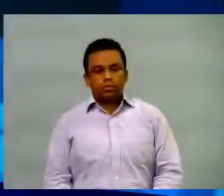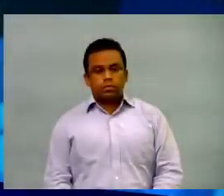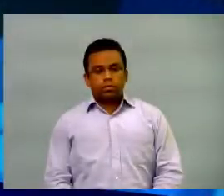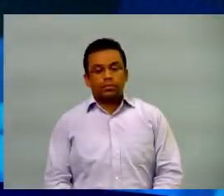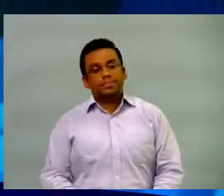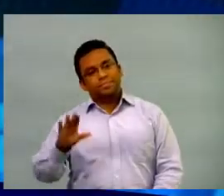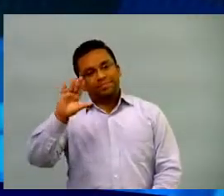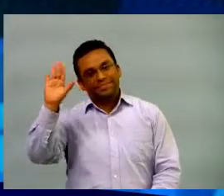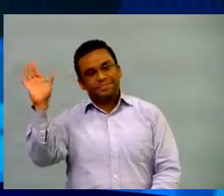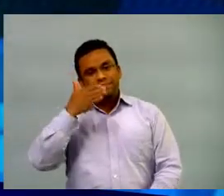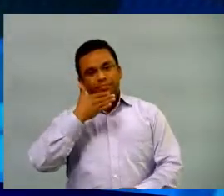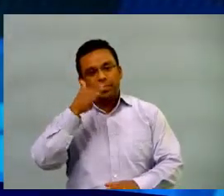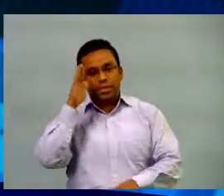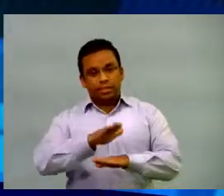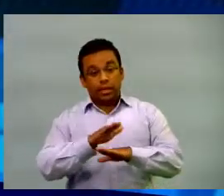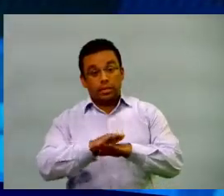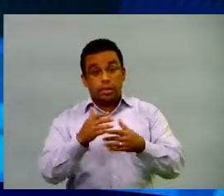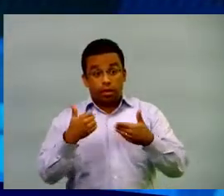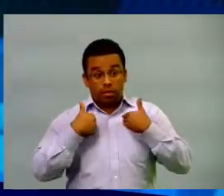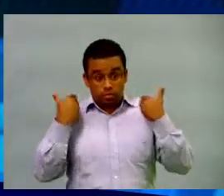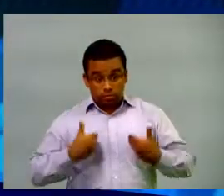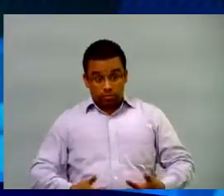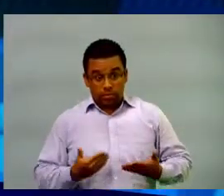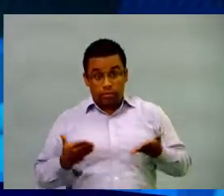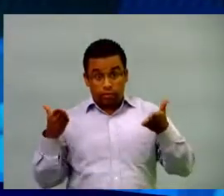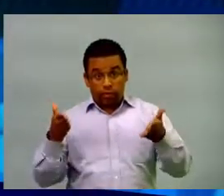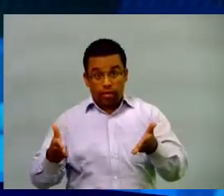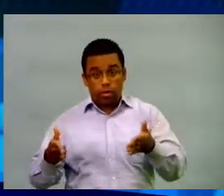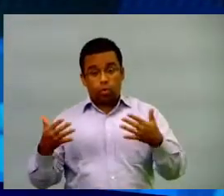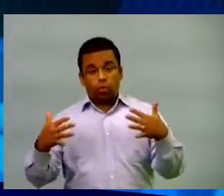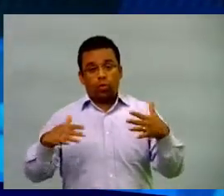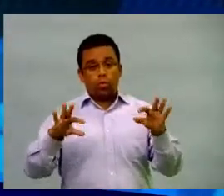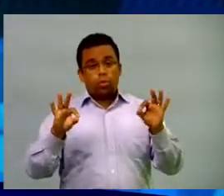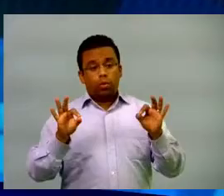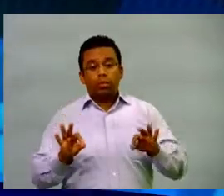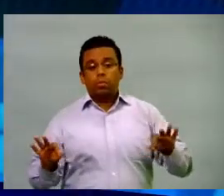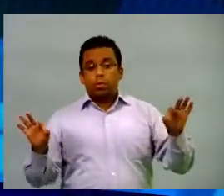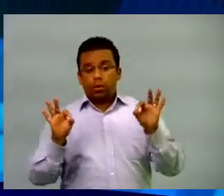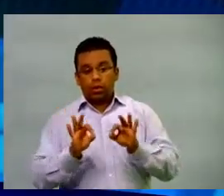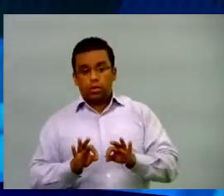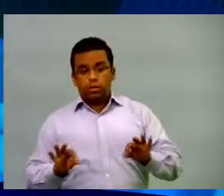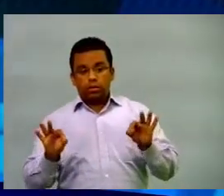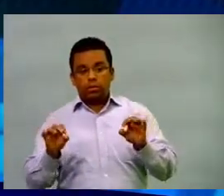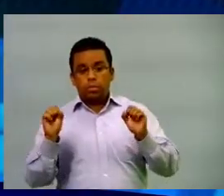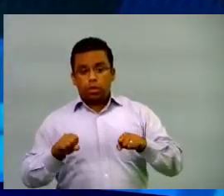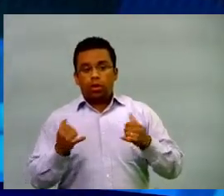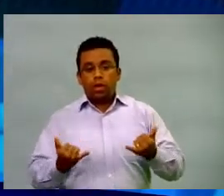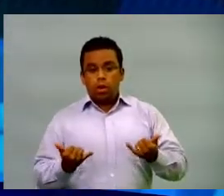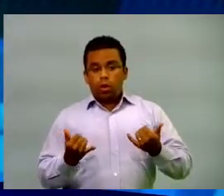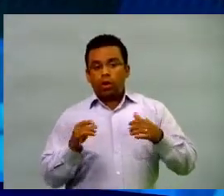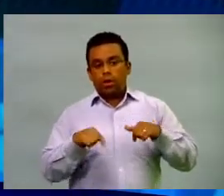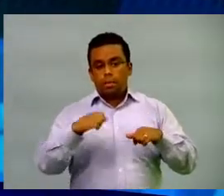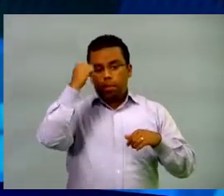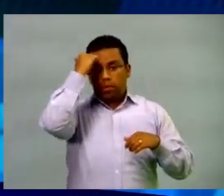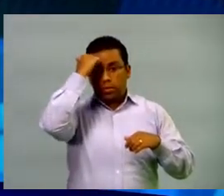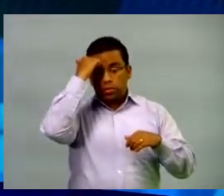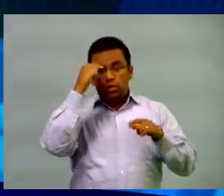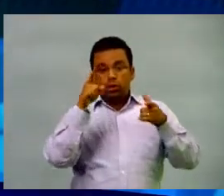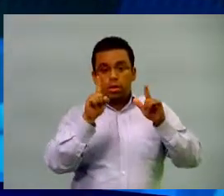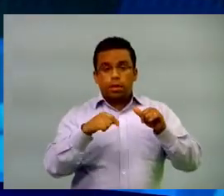Buenas tardes, muchas gracias por invitarme a este espacio tan importante para maestros,